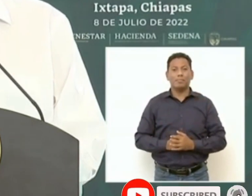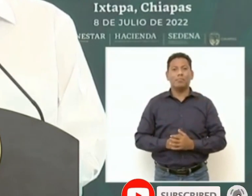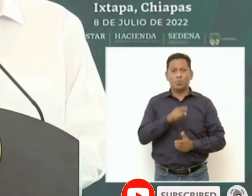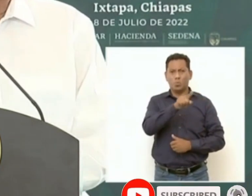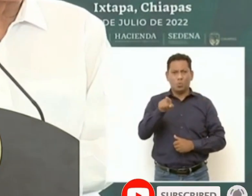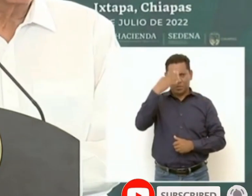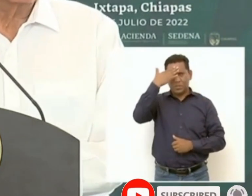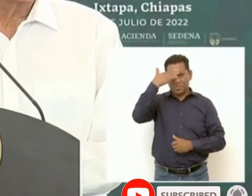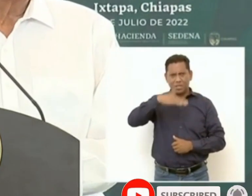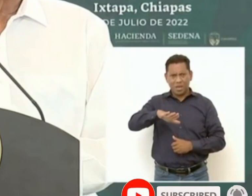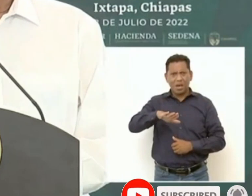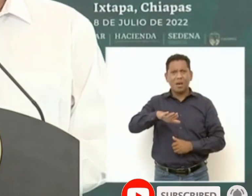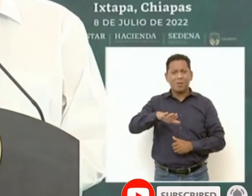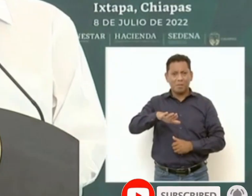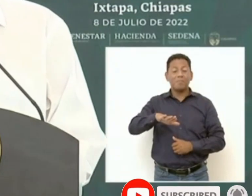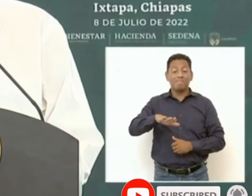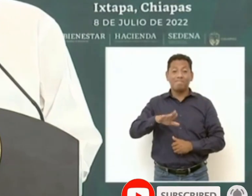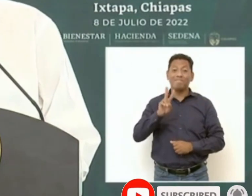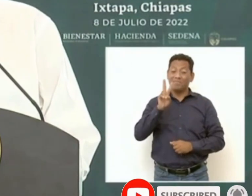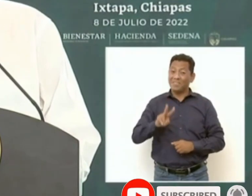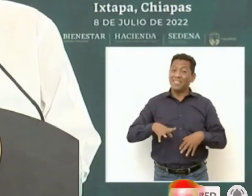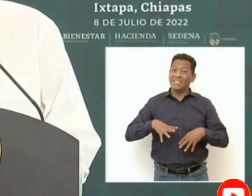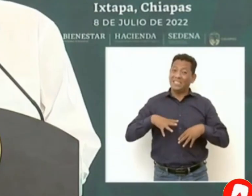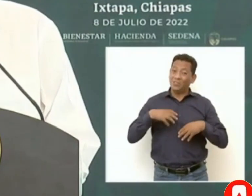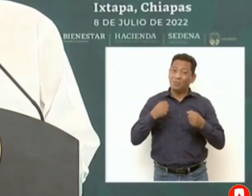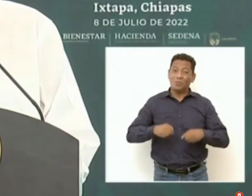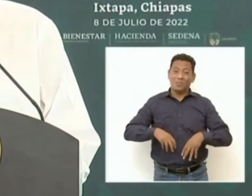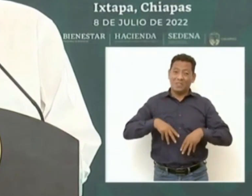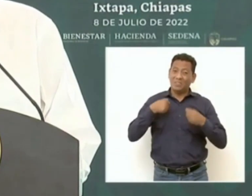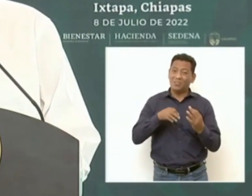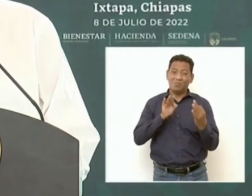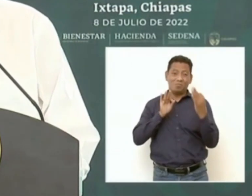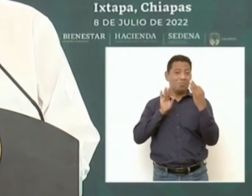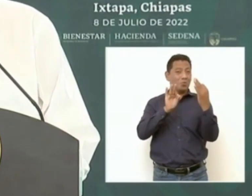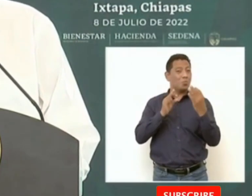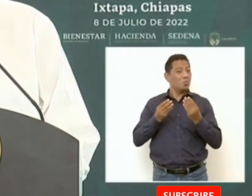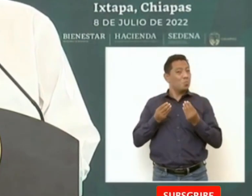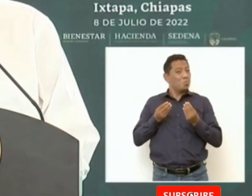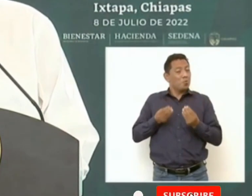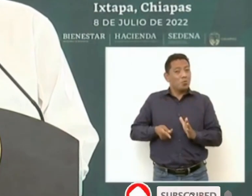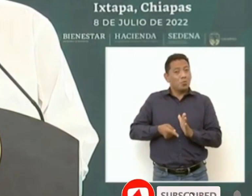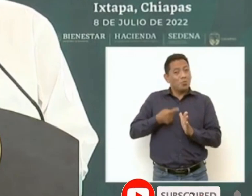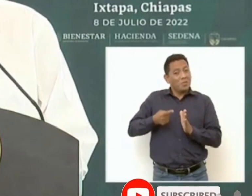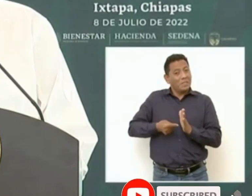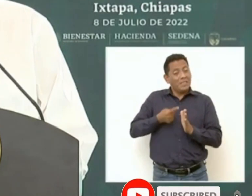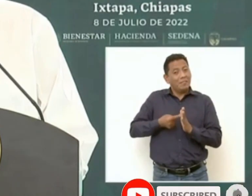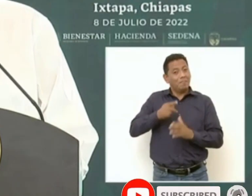Ustedes saben que se luchó bastante